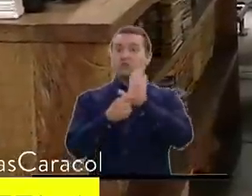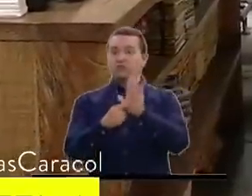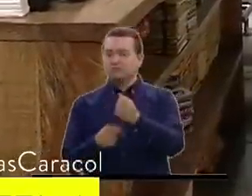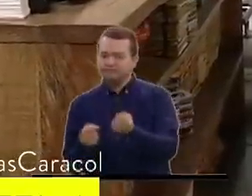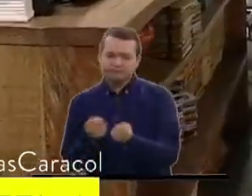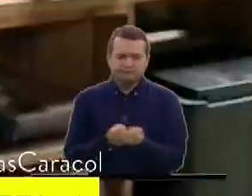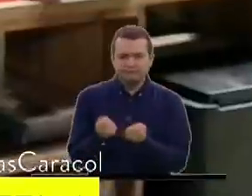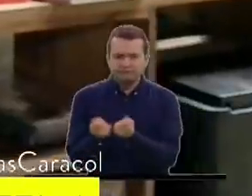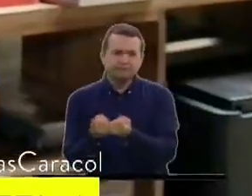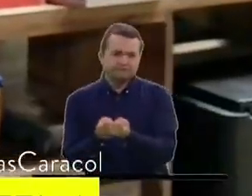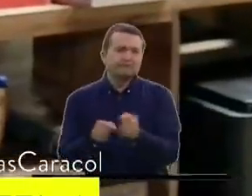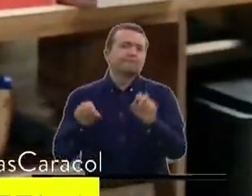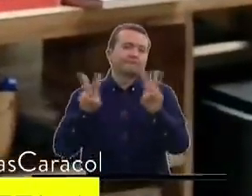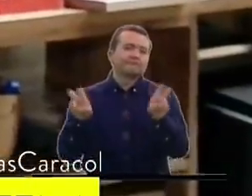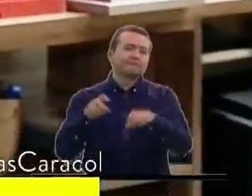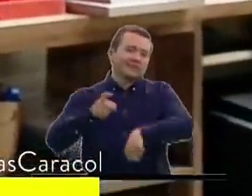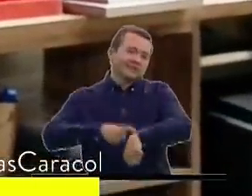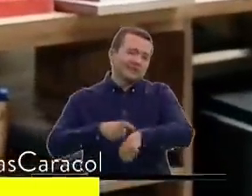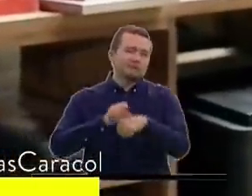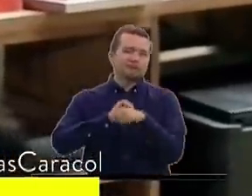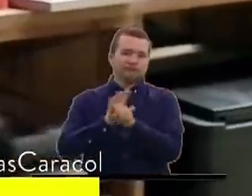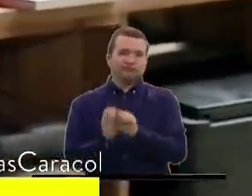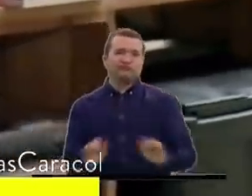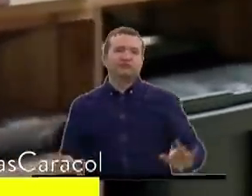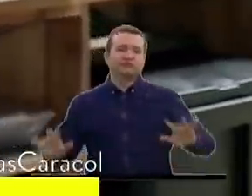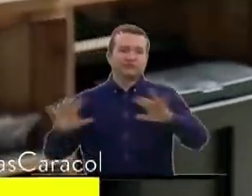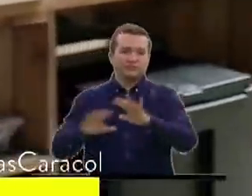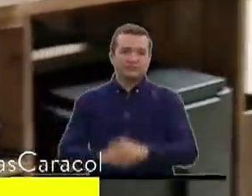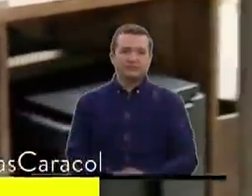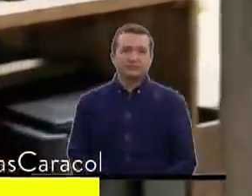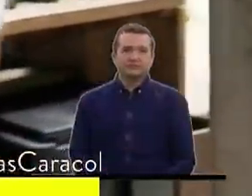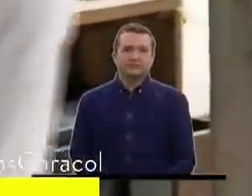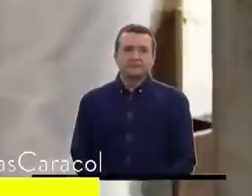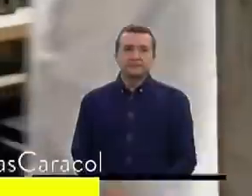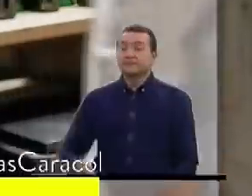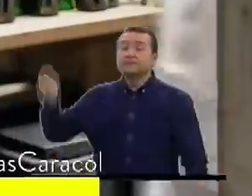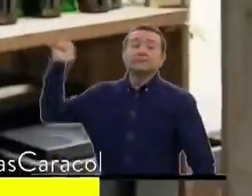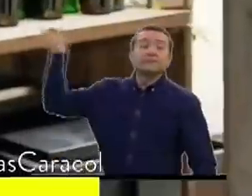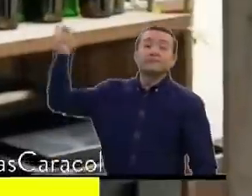cuarentena. ¡Chichería, lavarse las manos!